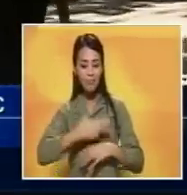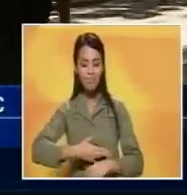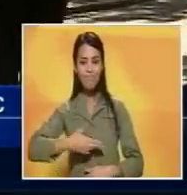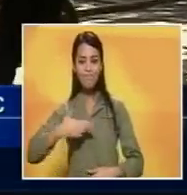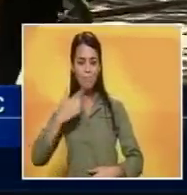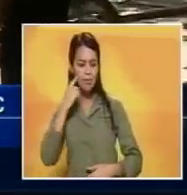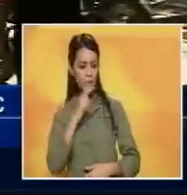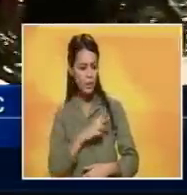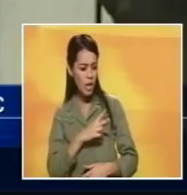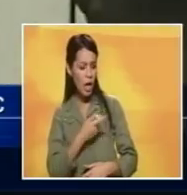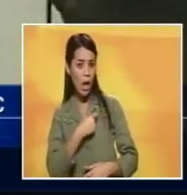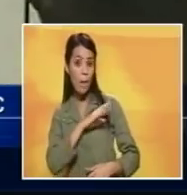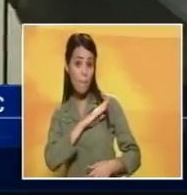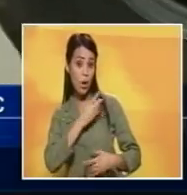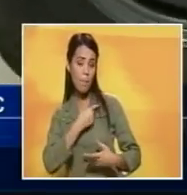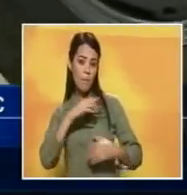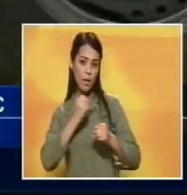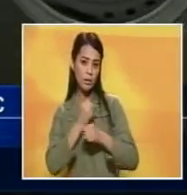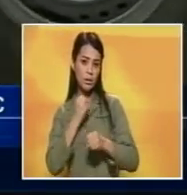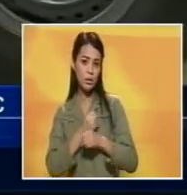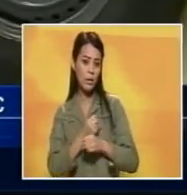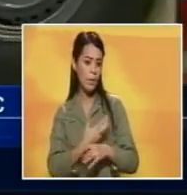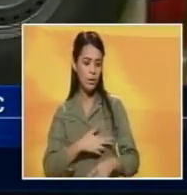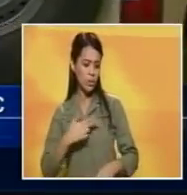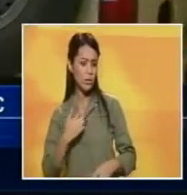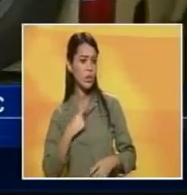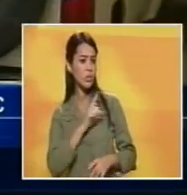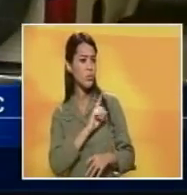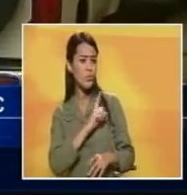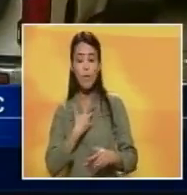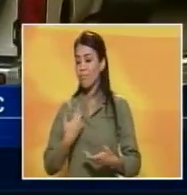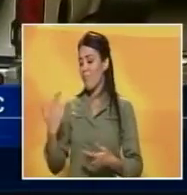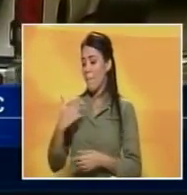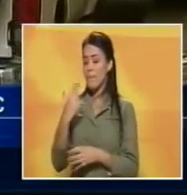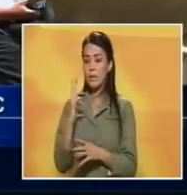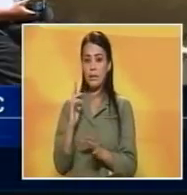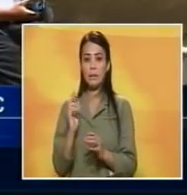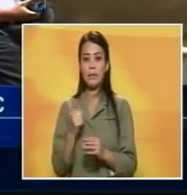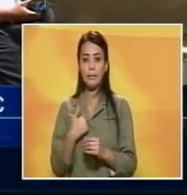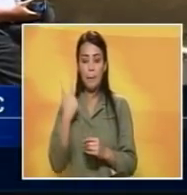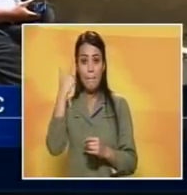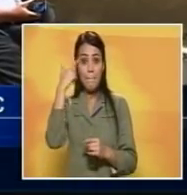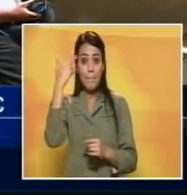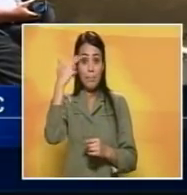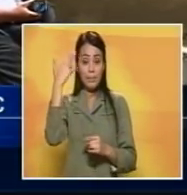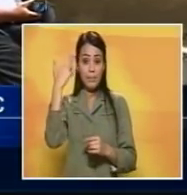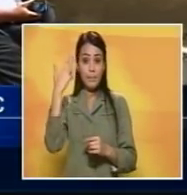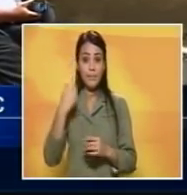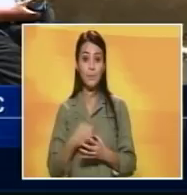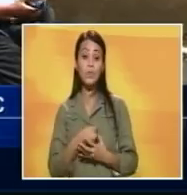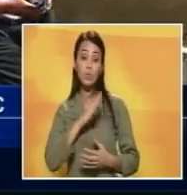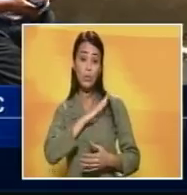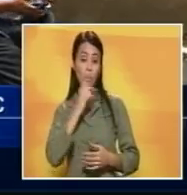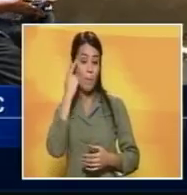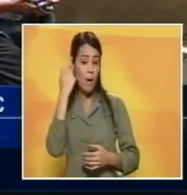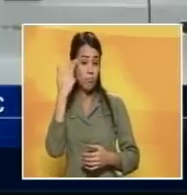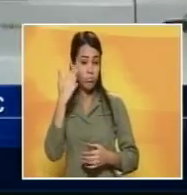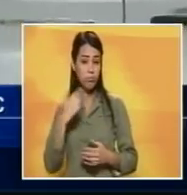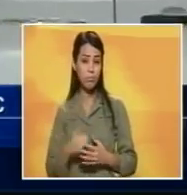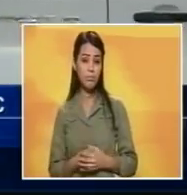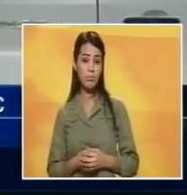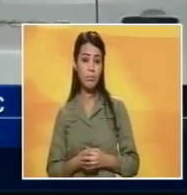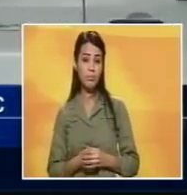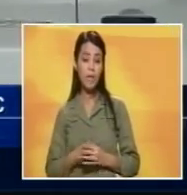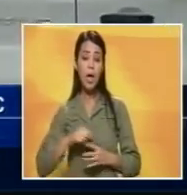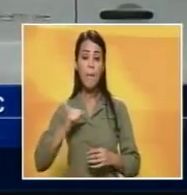su arma de reglamento y, tras resistirse al robo, le propinaron un disparo en la cabeza con su propia arma de fuego. El